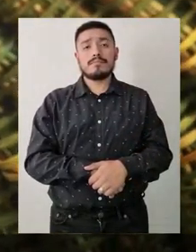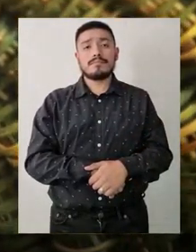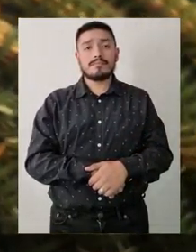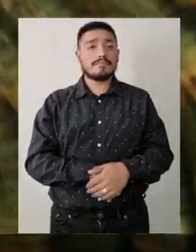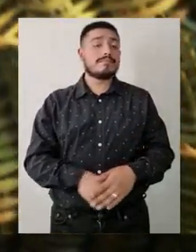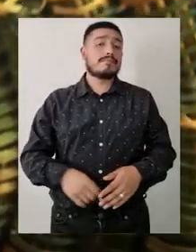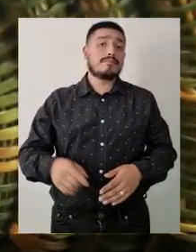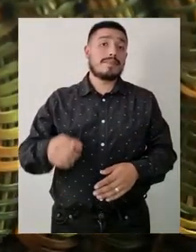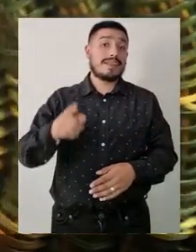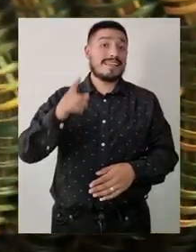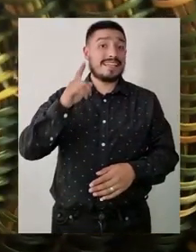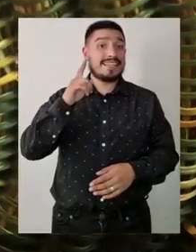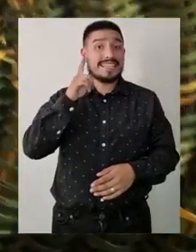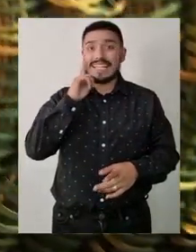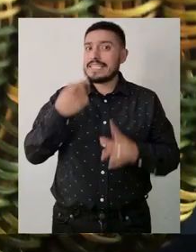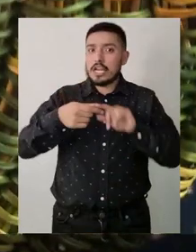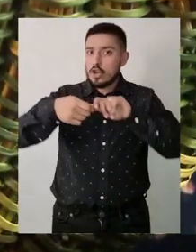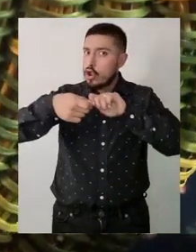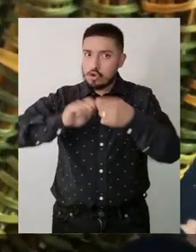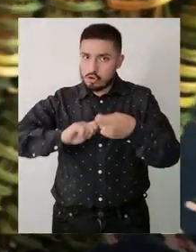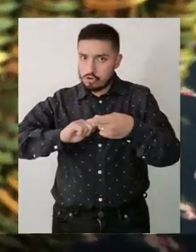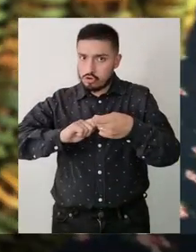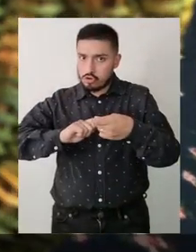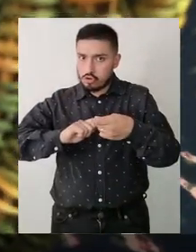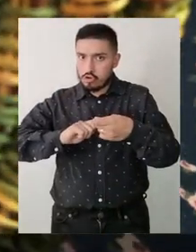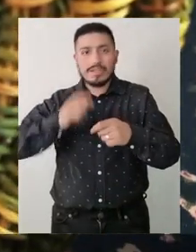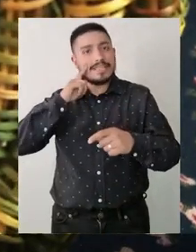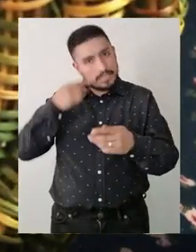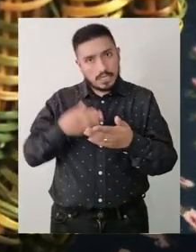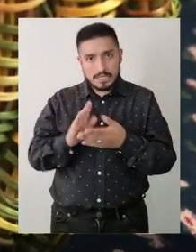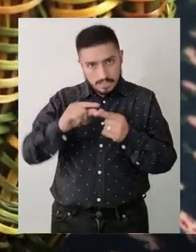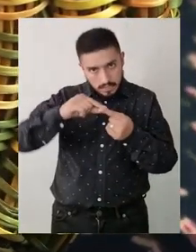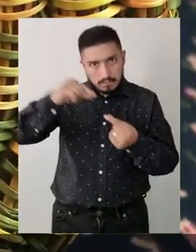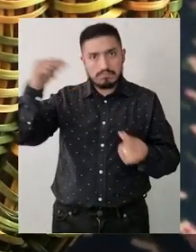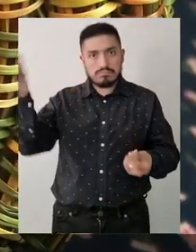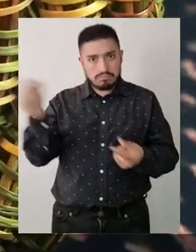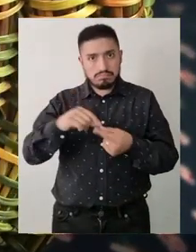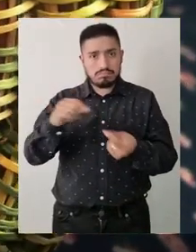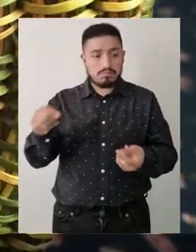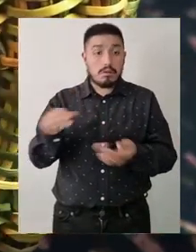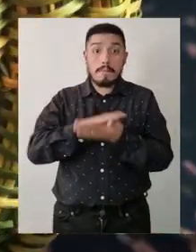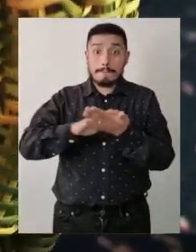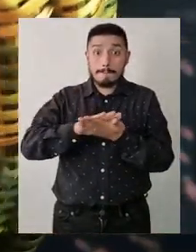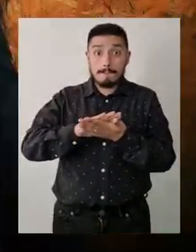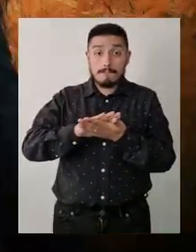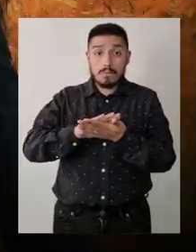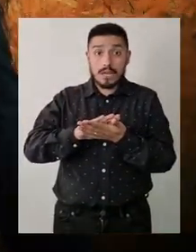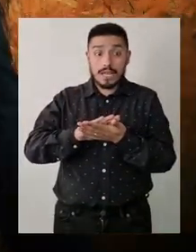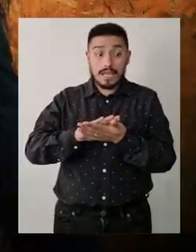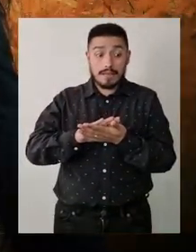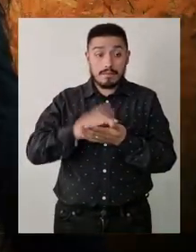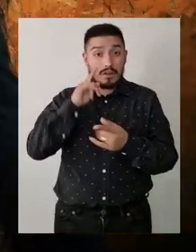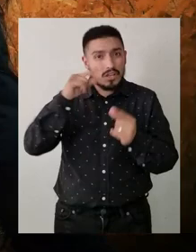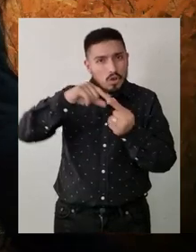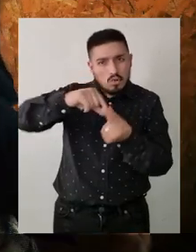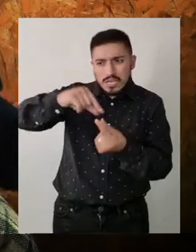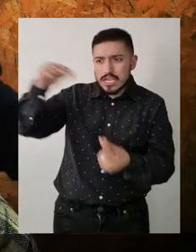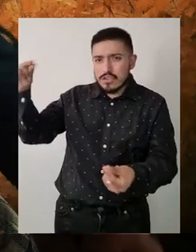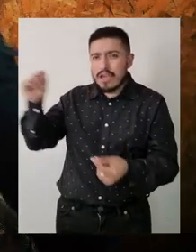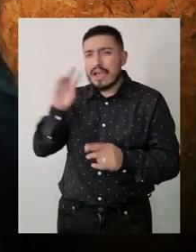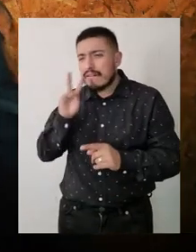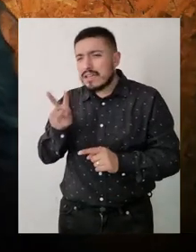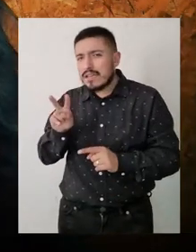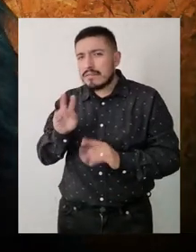Tiene que estar que no se corte. No se tiene que cortar, tiene que, por ejemplo, esto es un con junquillo, a ver